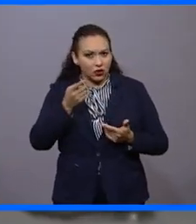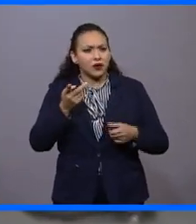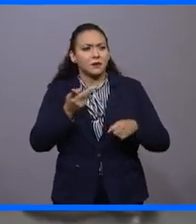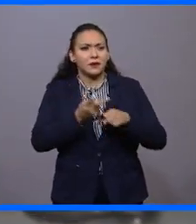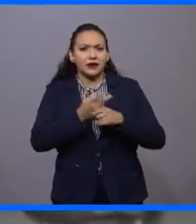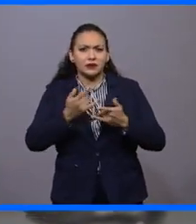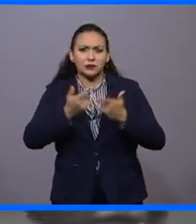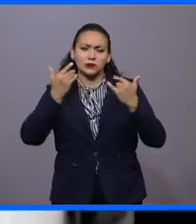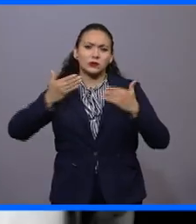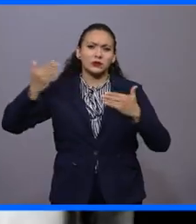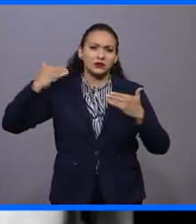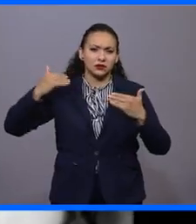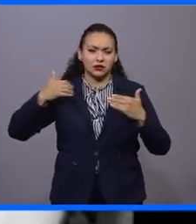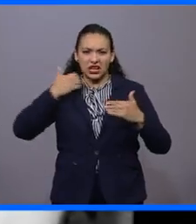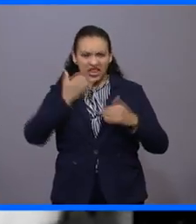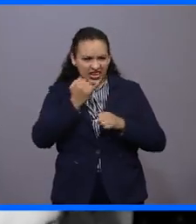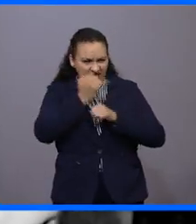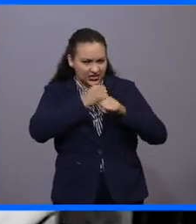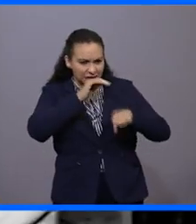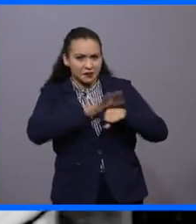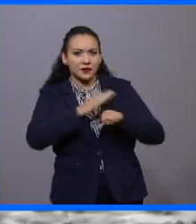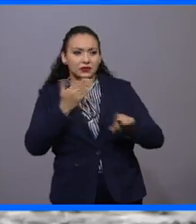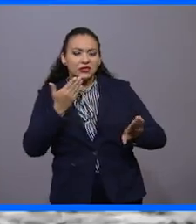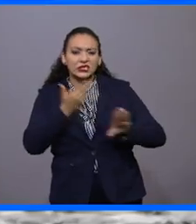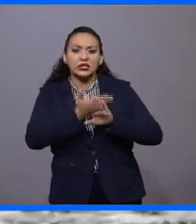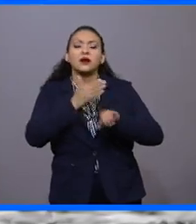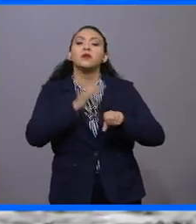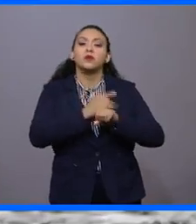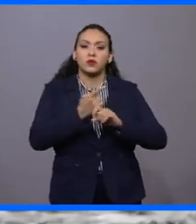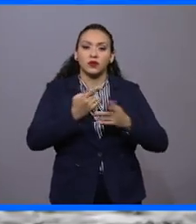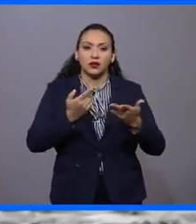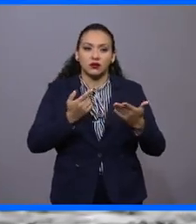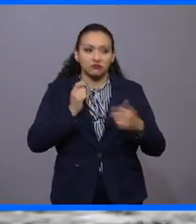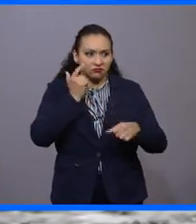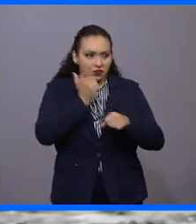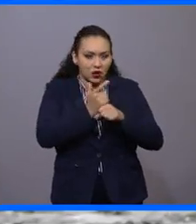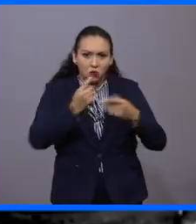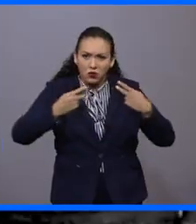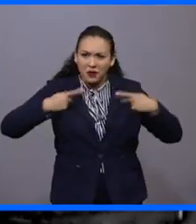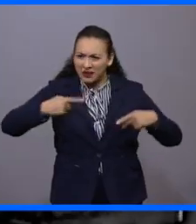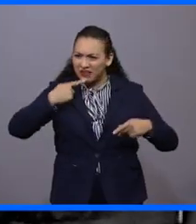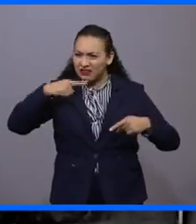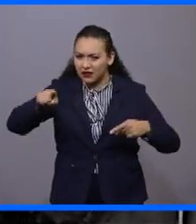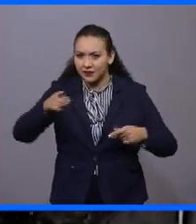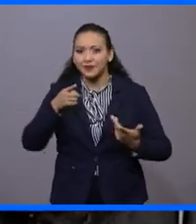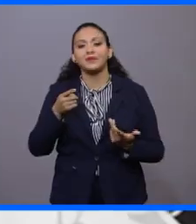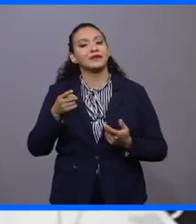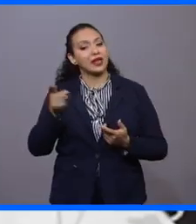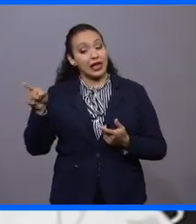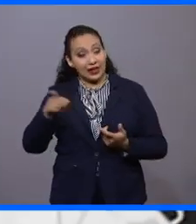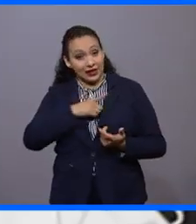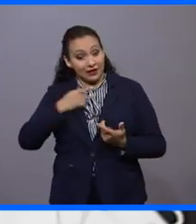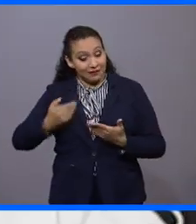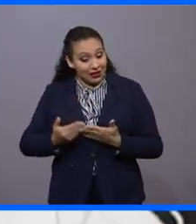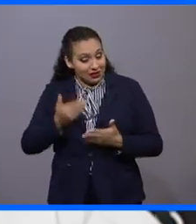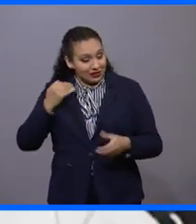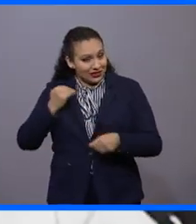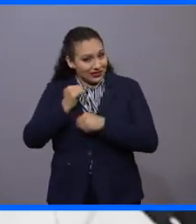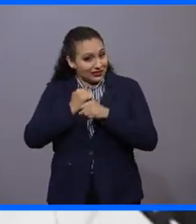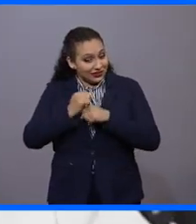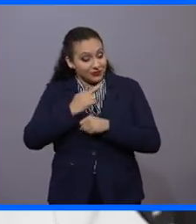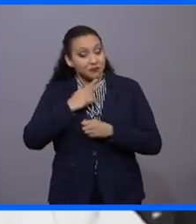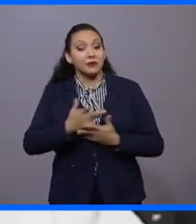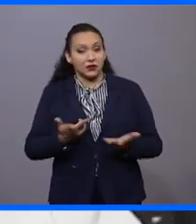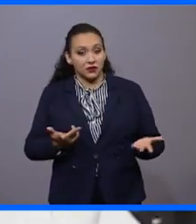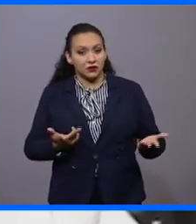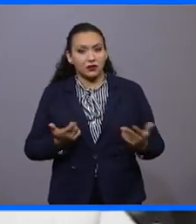imposibilidad de perseguir los hechos debido a la prescripción de los delitos denunciados, debió ejercer su facultad de investigación,